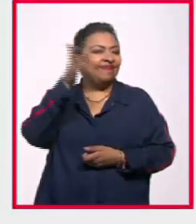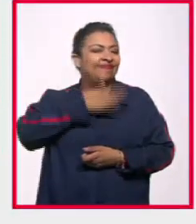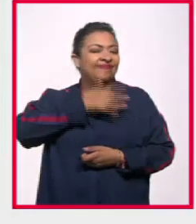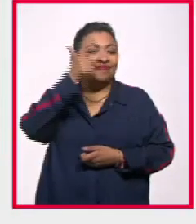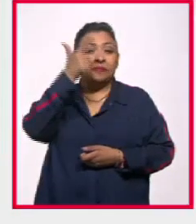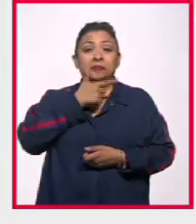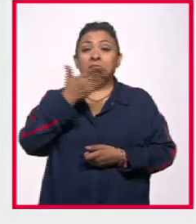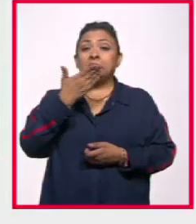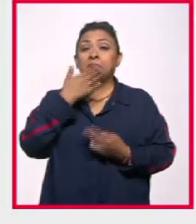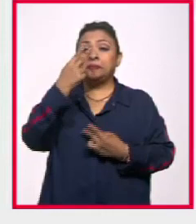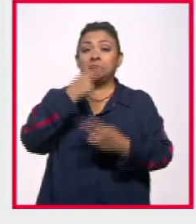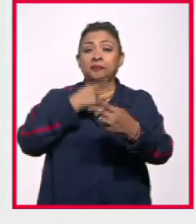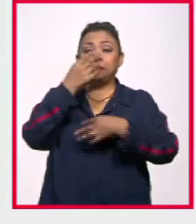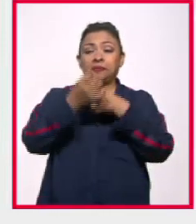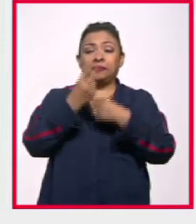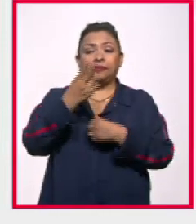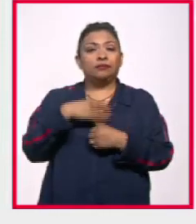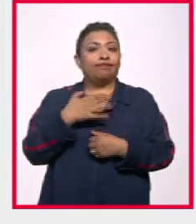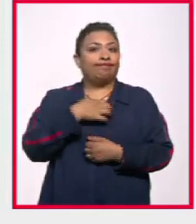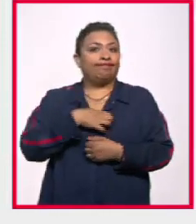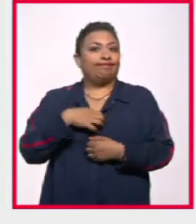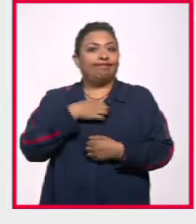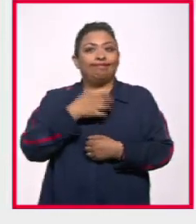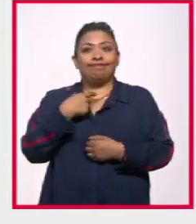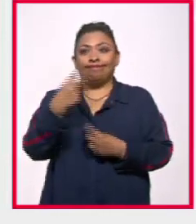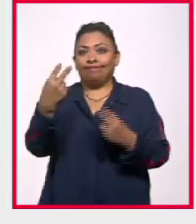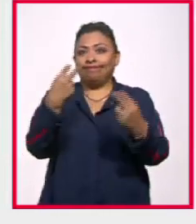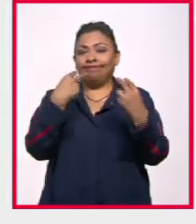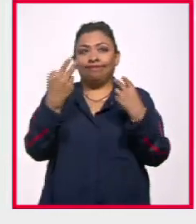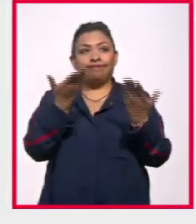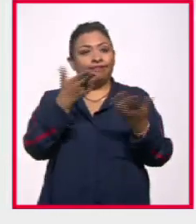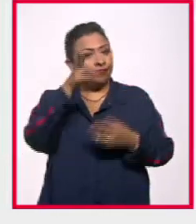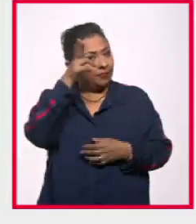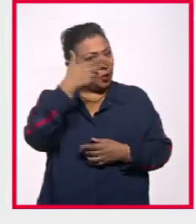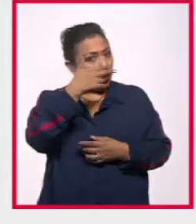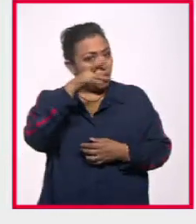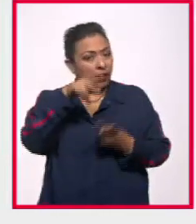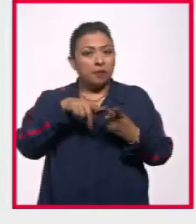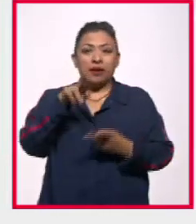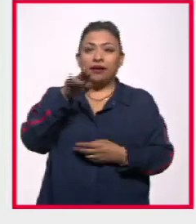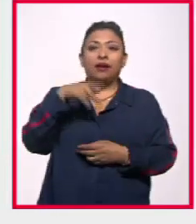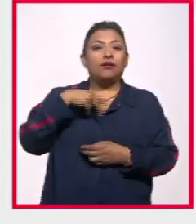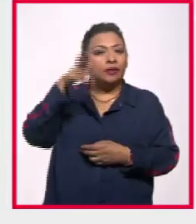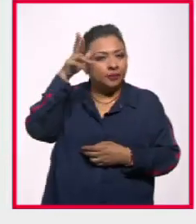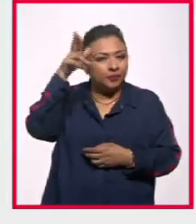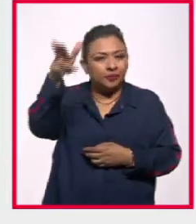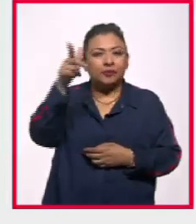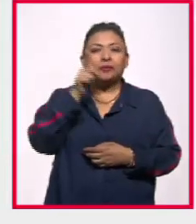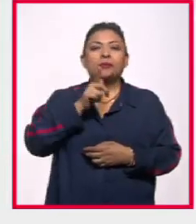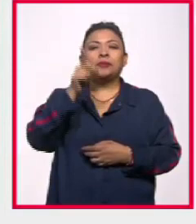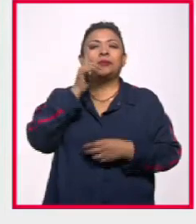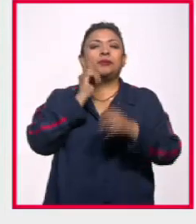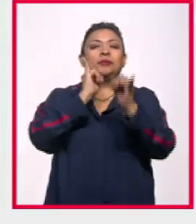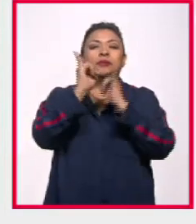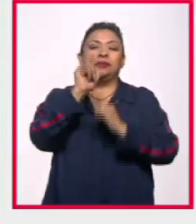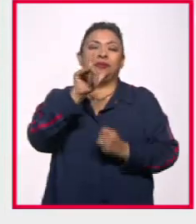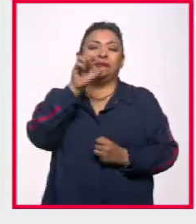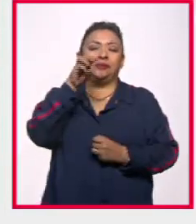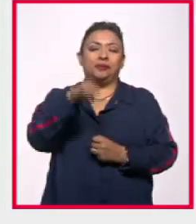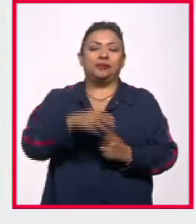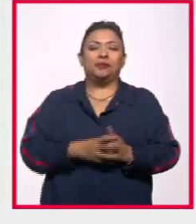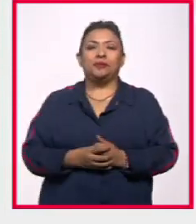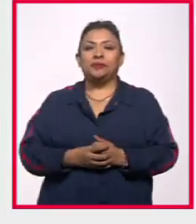Hola, ¿qué tal? Muy buenas noches. Bienvenidos a Noticias 22. Qué alegría estar con ustedes. ¿Qué tal, Guamán, sin Rafa? Hola, Laura Regis en la Interpretación de Lengua de